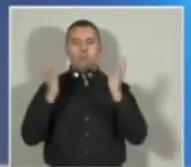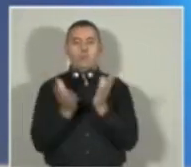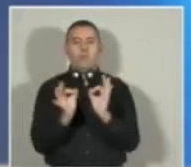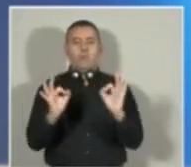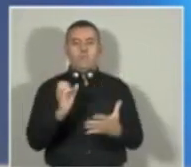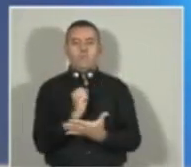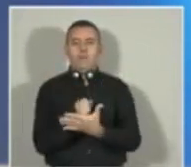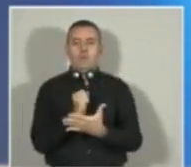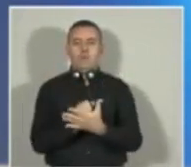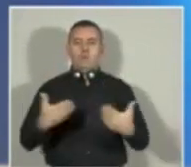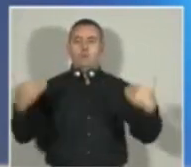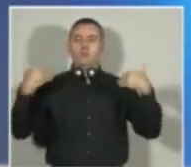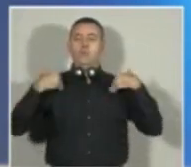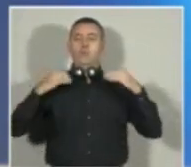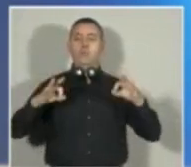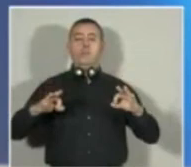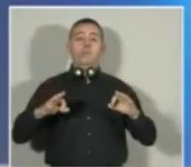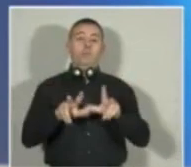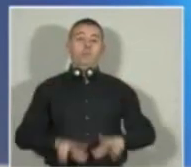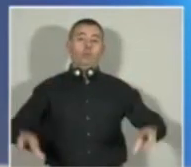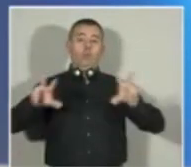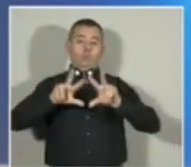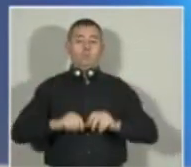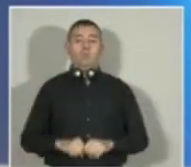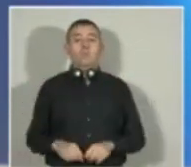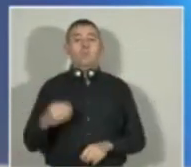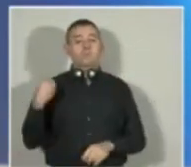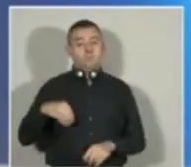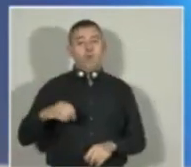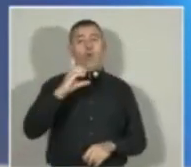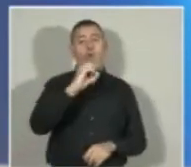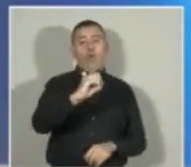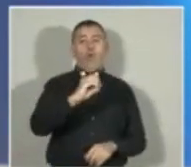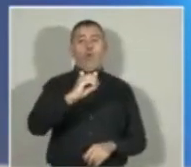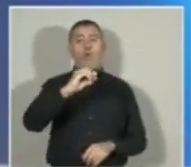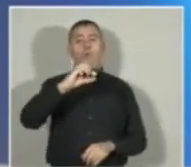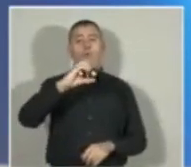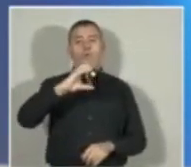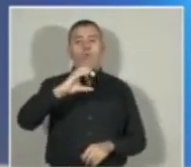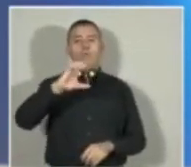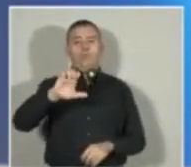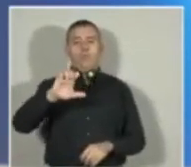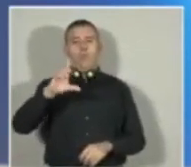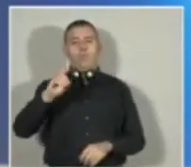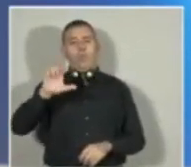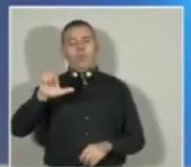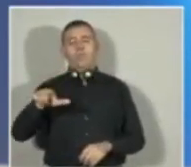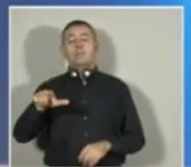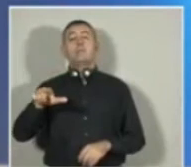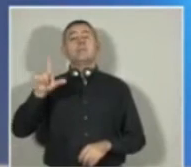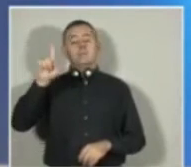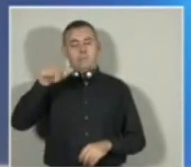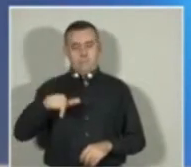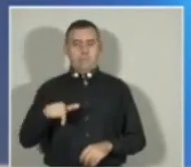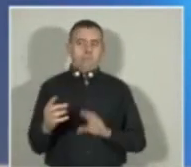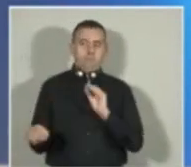las Naciones Unidas. Y seguimos las directrices de la OCDE para empresas multinacionales. Tenemos una política